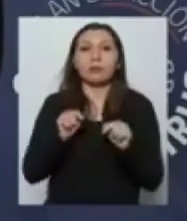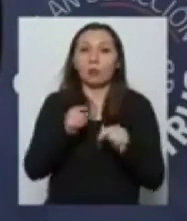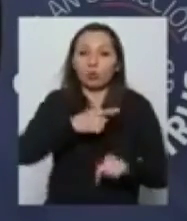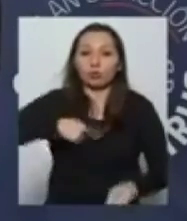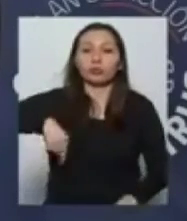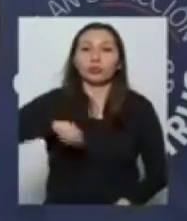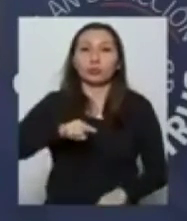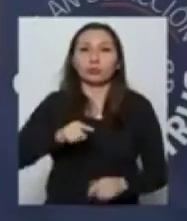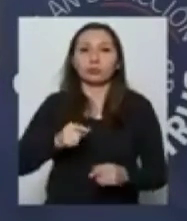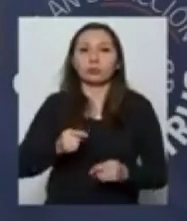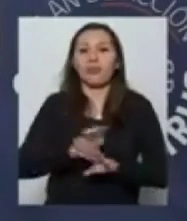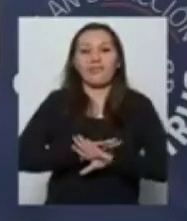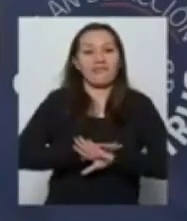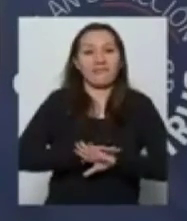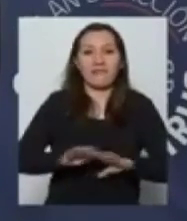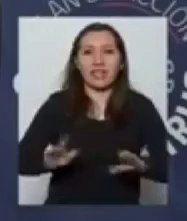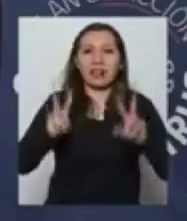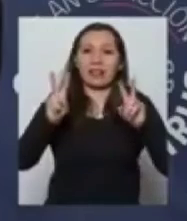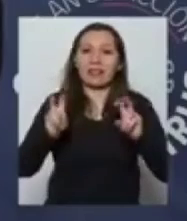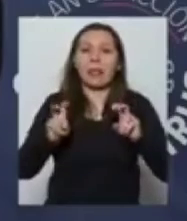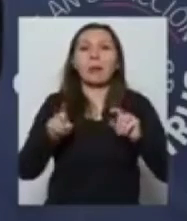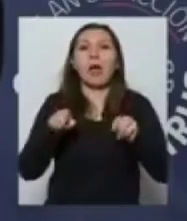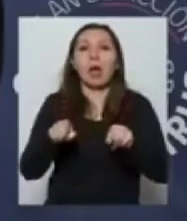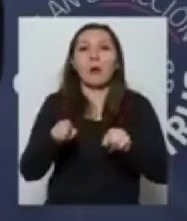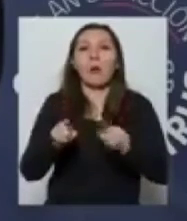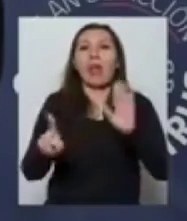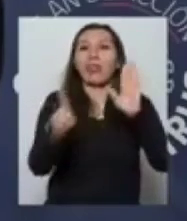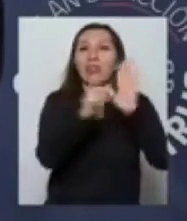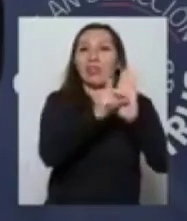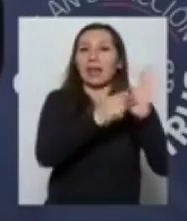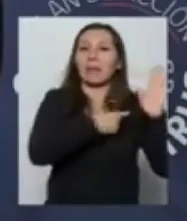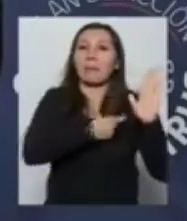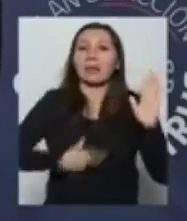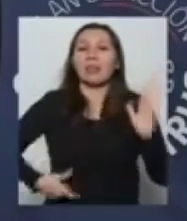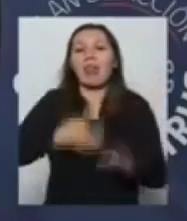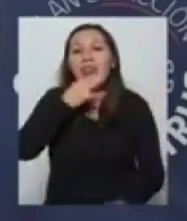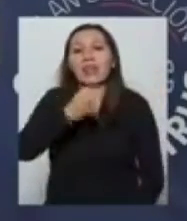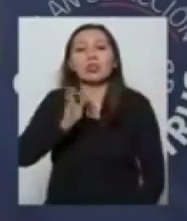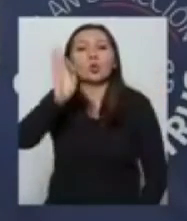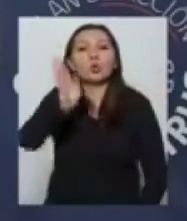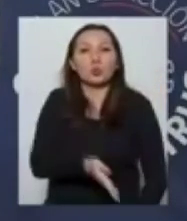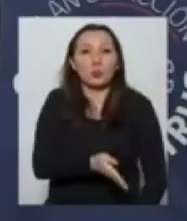a poner término al decreto presidencial que